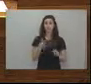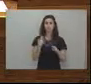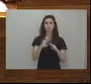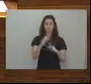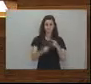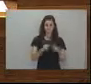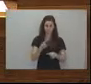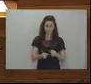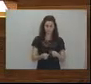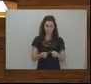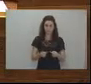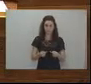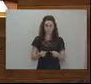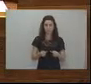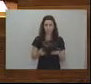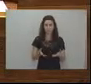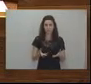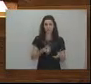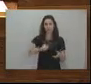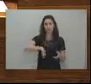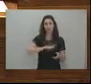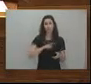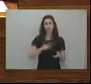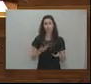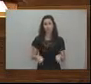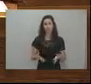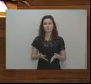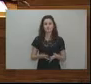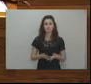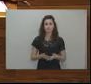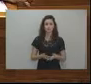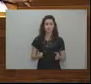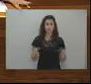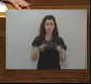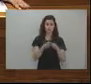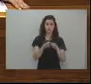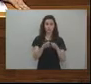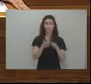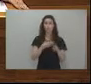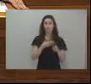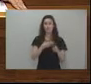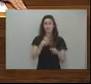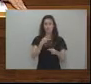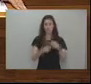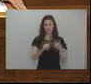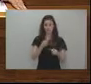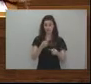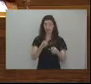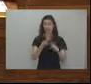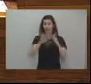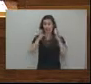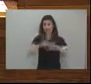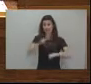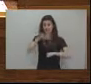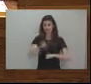familia. Nosotros somos el partido de la familia. En eso estaremos de acuerdo. Lo que pasa es que